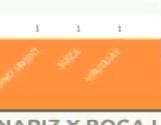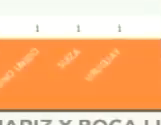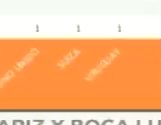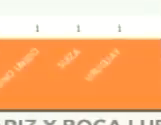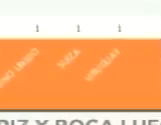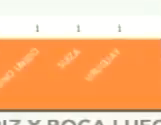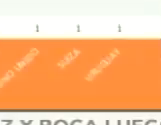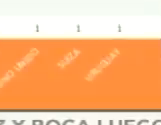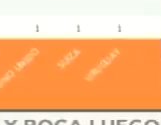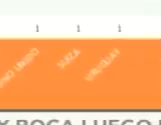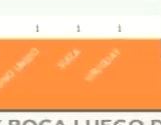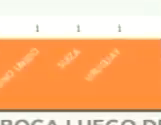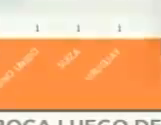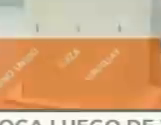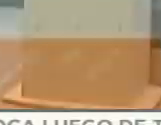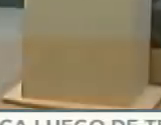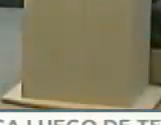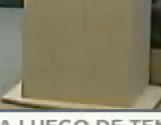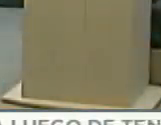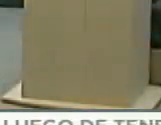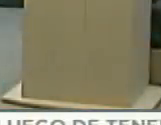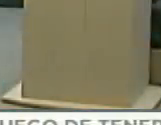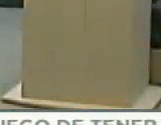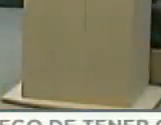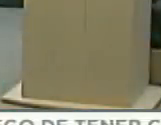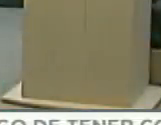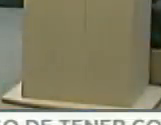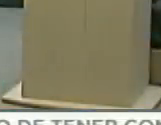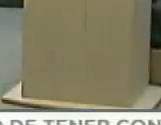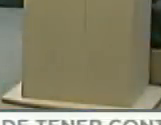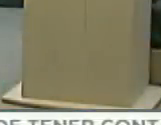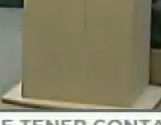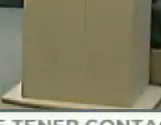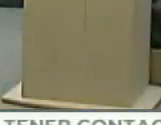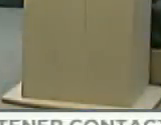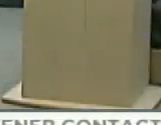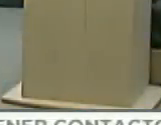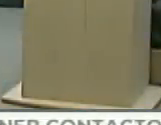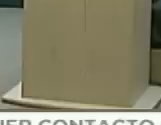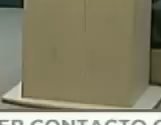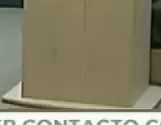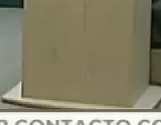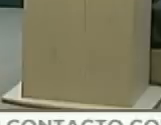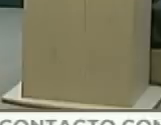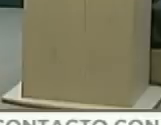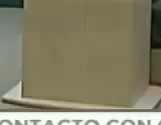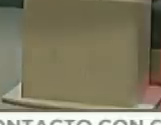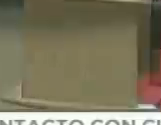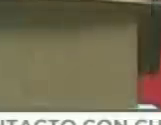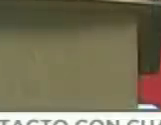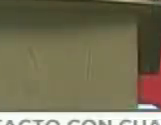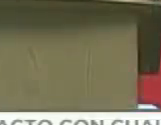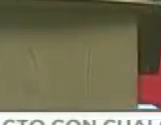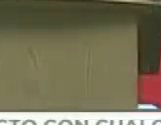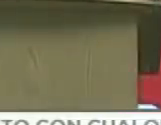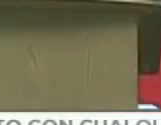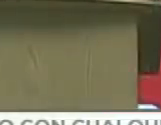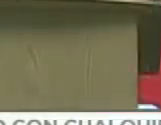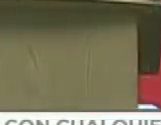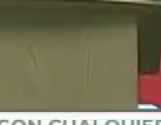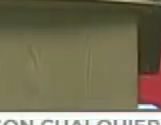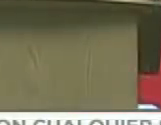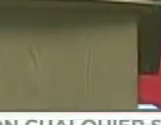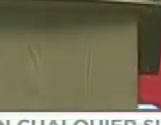954, y 291 casos se corresponden con casos comunitarios.